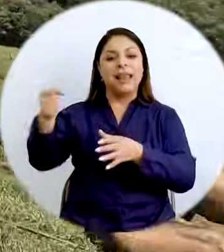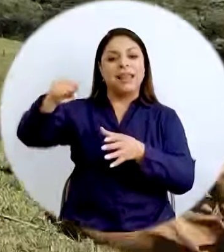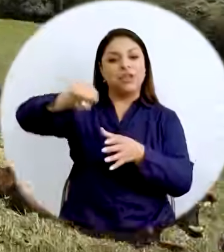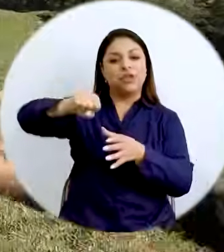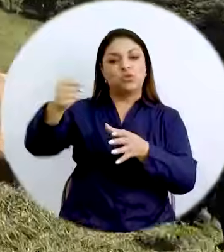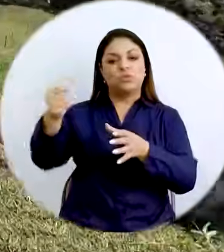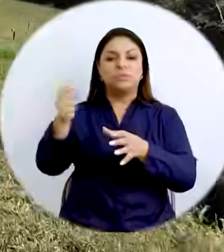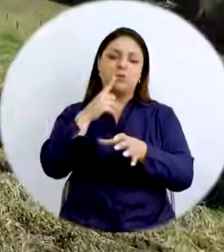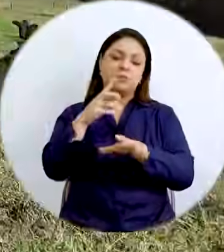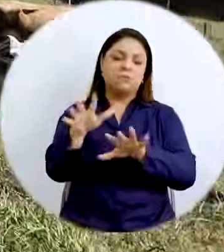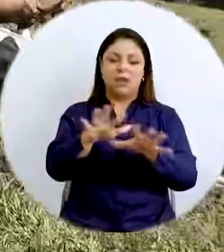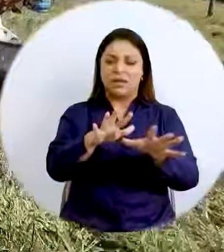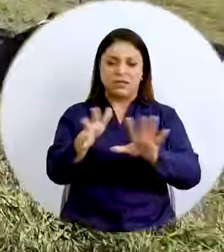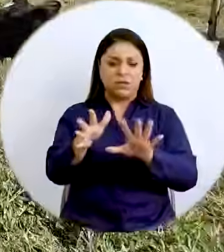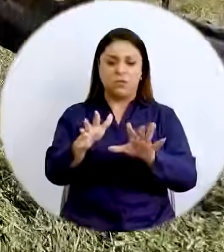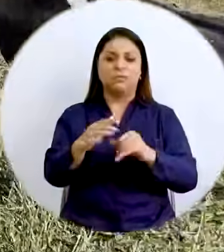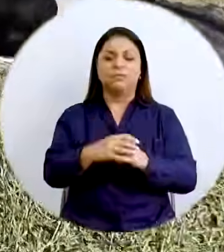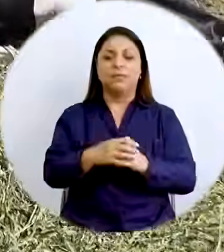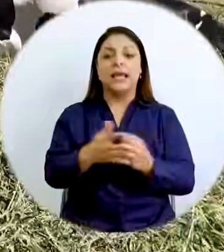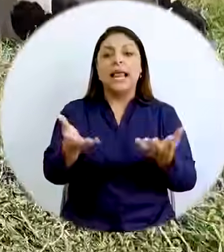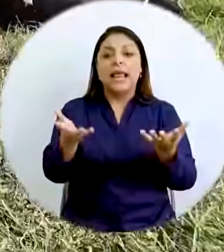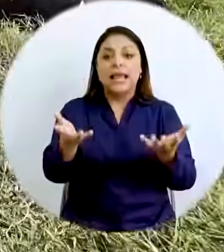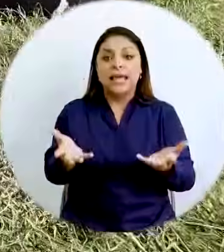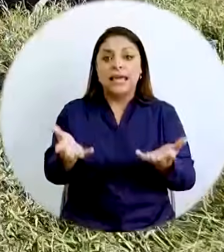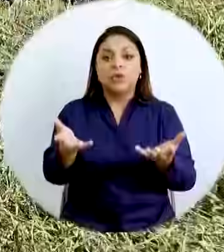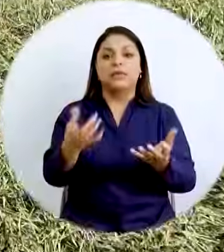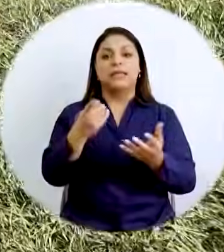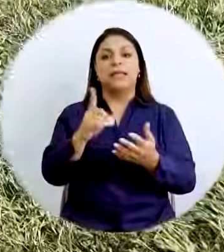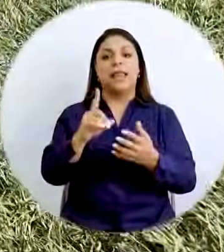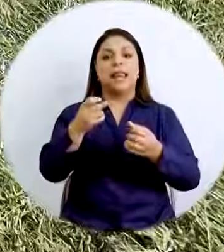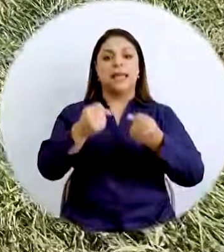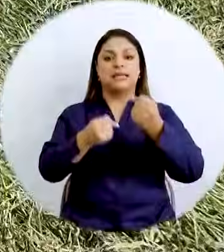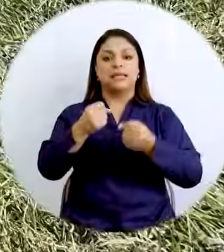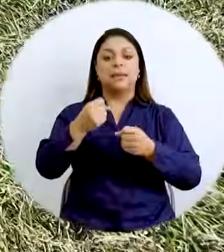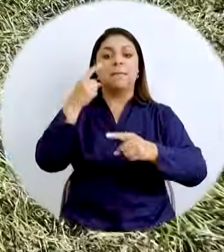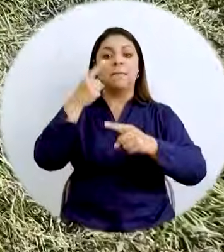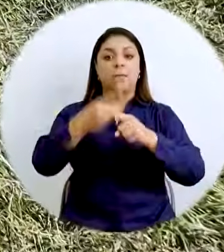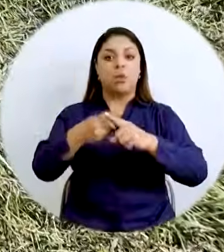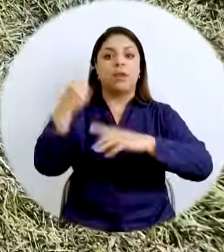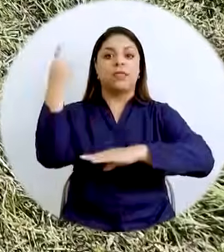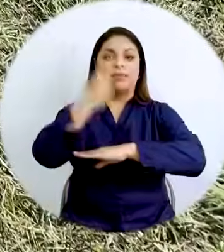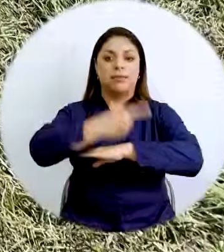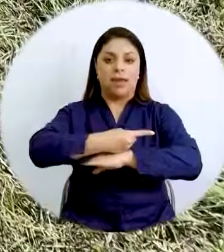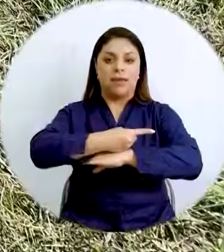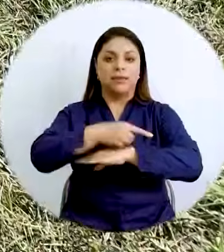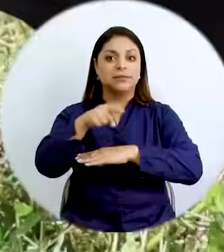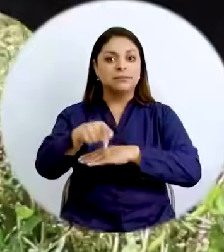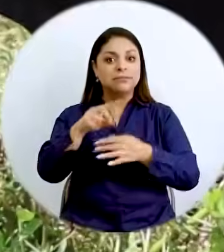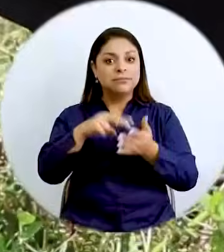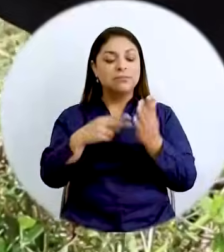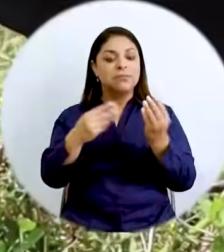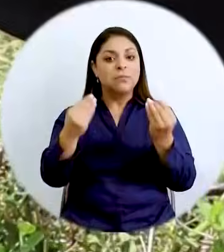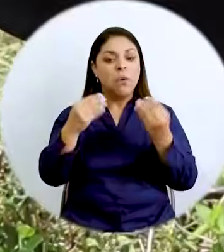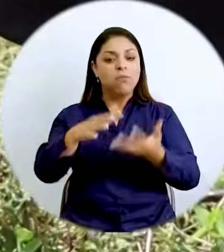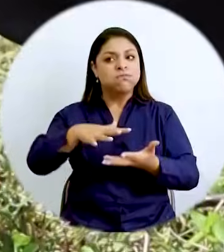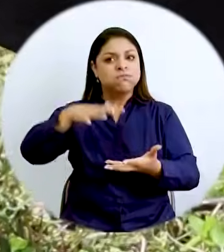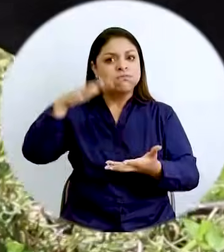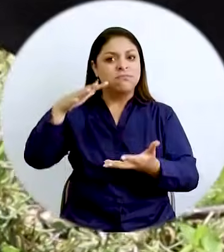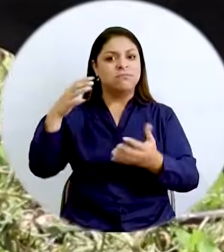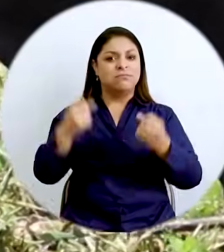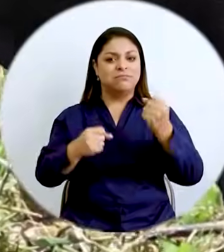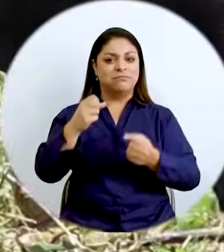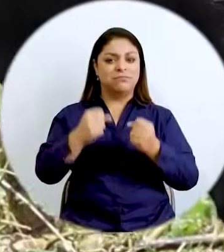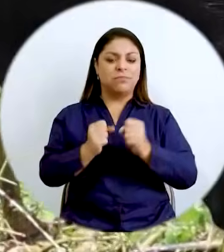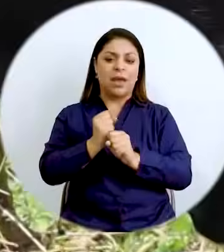menos parecido. Litros de leche por día. Eso nos habla de muchísima leche que en realidad